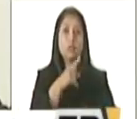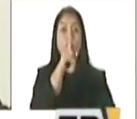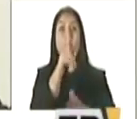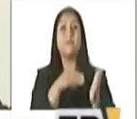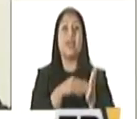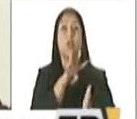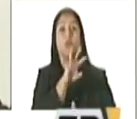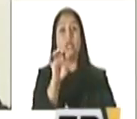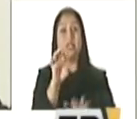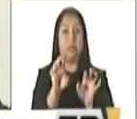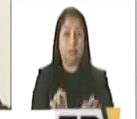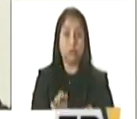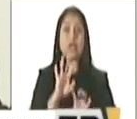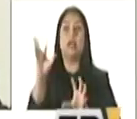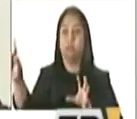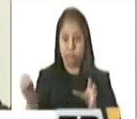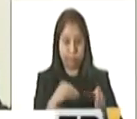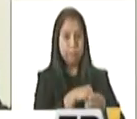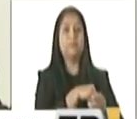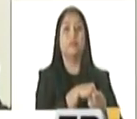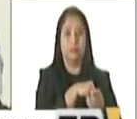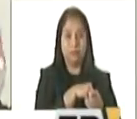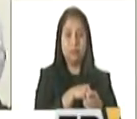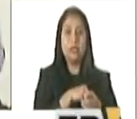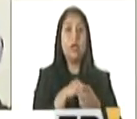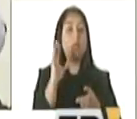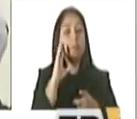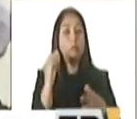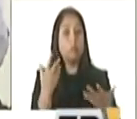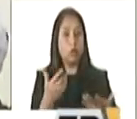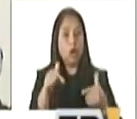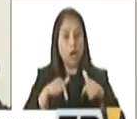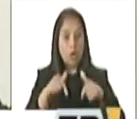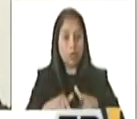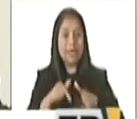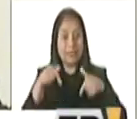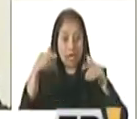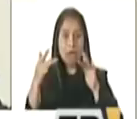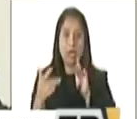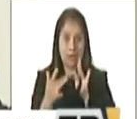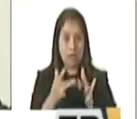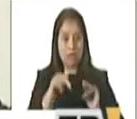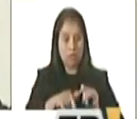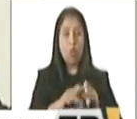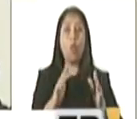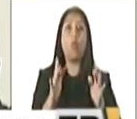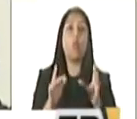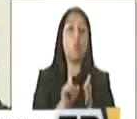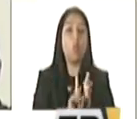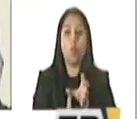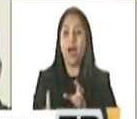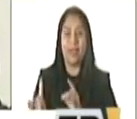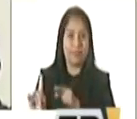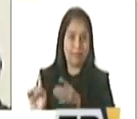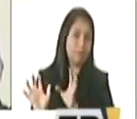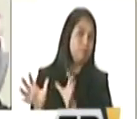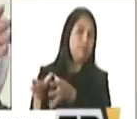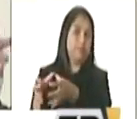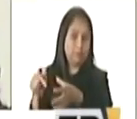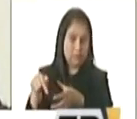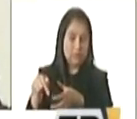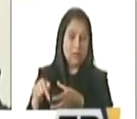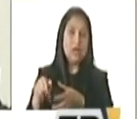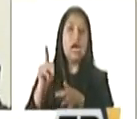1.400 personas en cuarentena, de las cuales que están ahorita en cuarentena, y hemos logrado ya